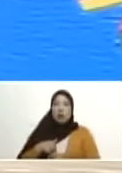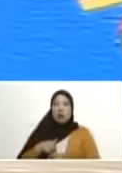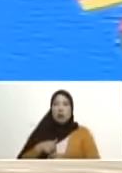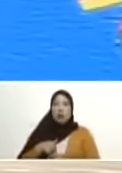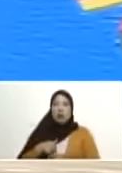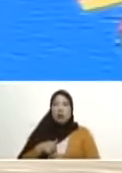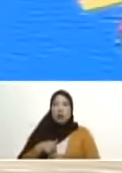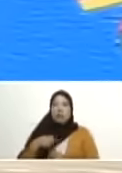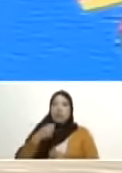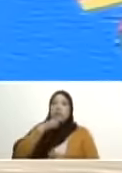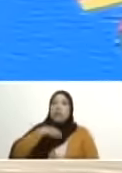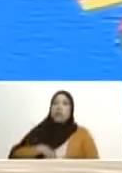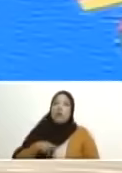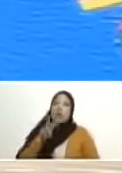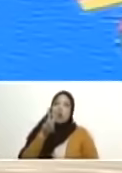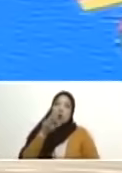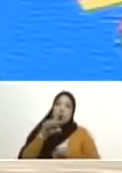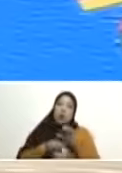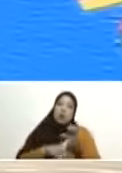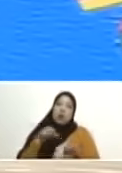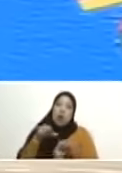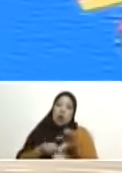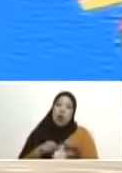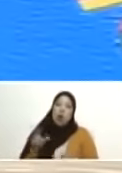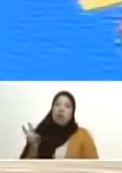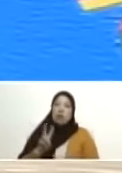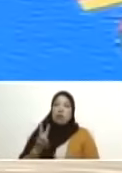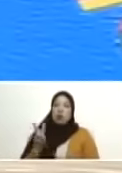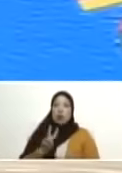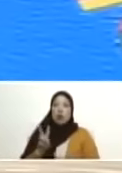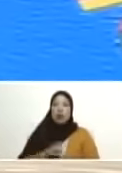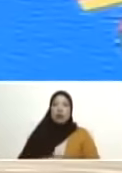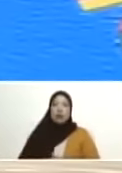esta causa histórica de dos siglos de Venezuela.